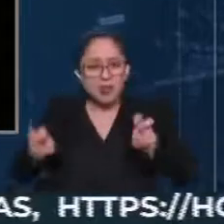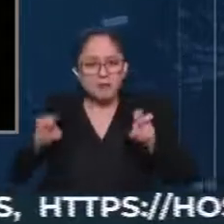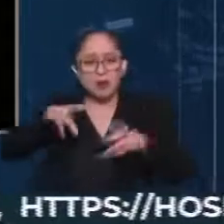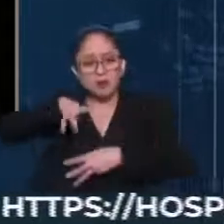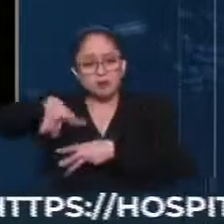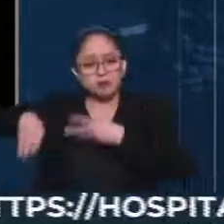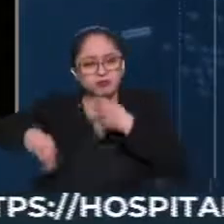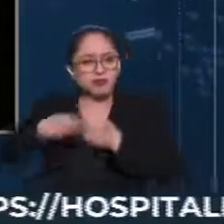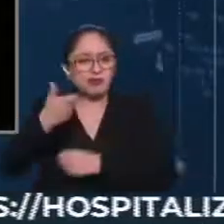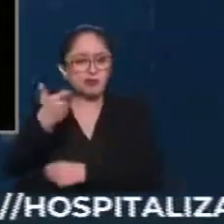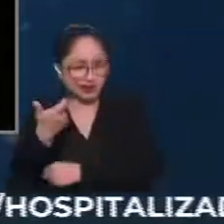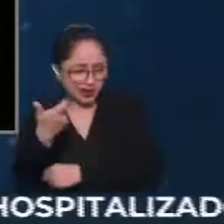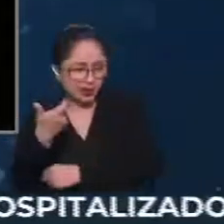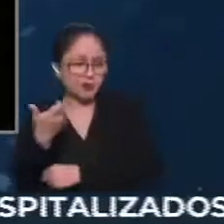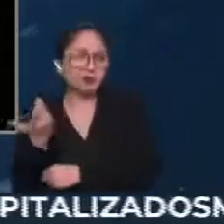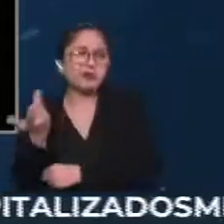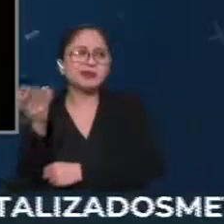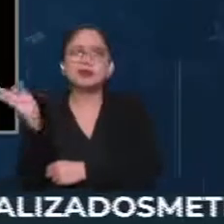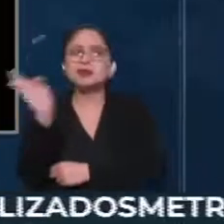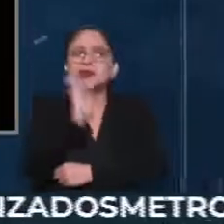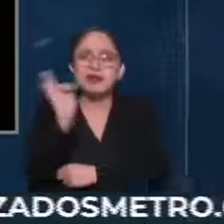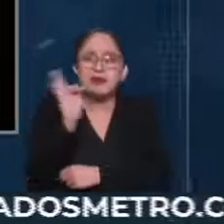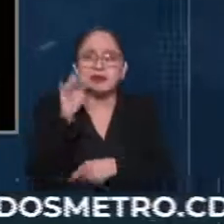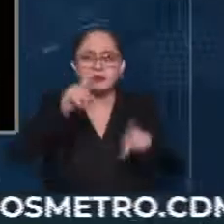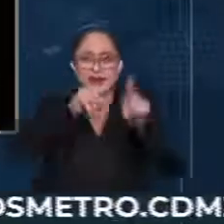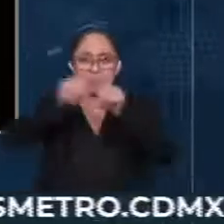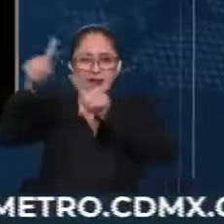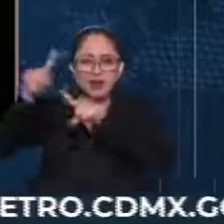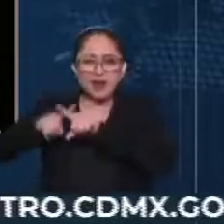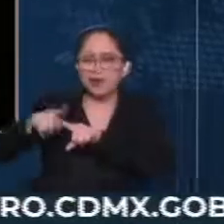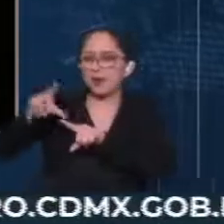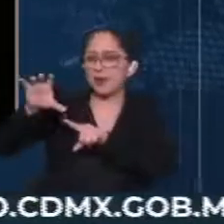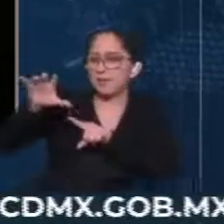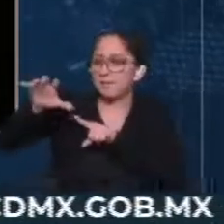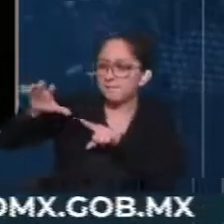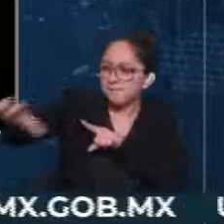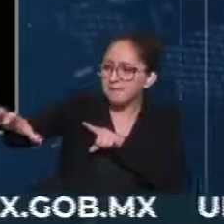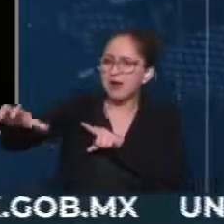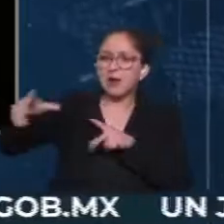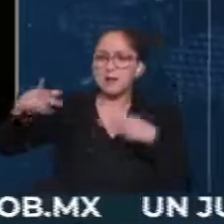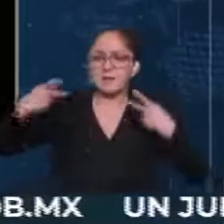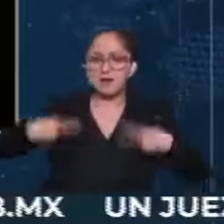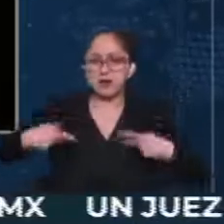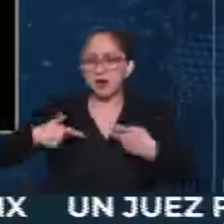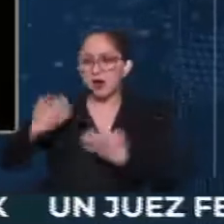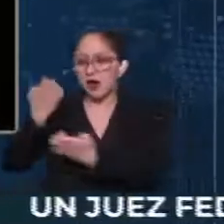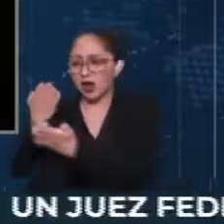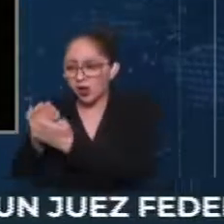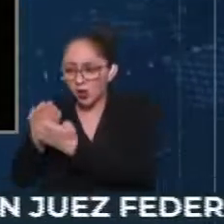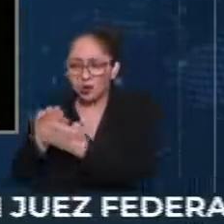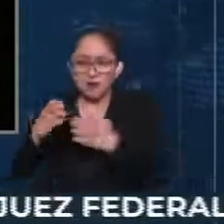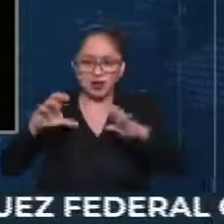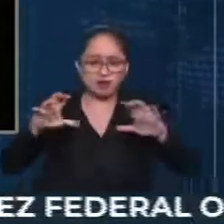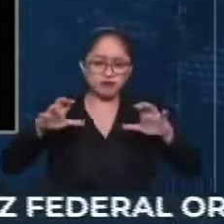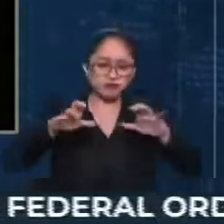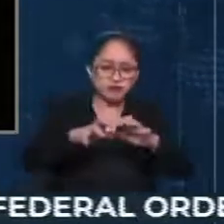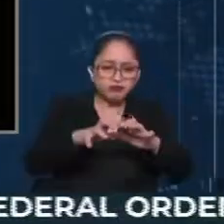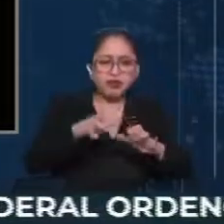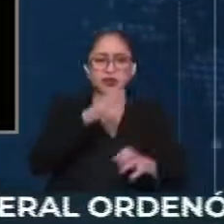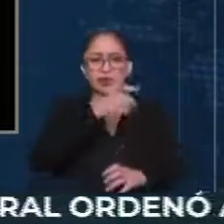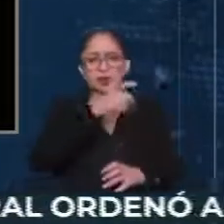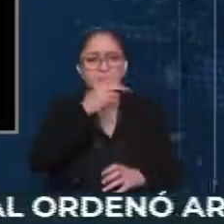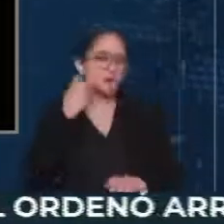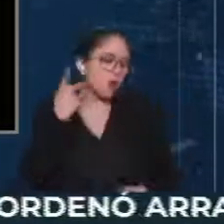una oligarquía o existen varias oligarquías. La oligarquía económica, la oligarquía política, incluso